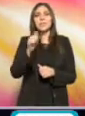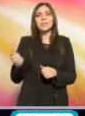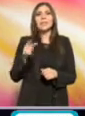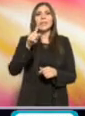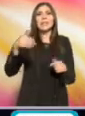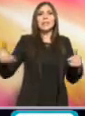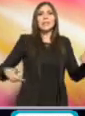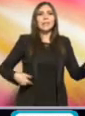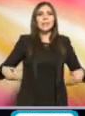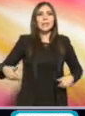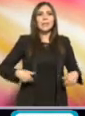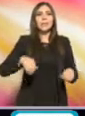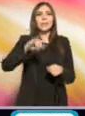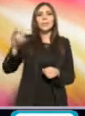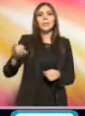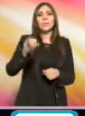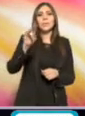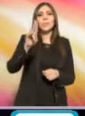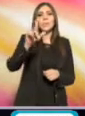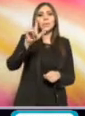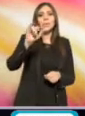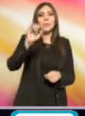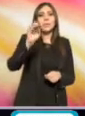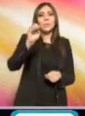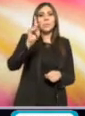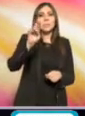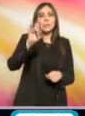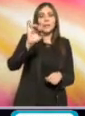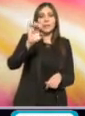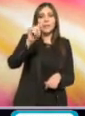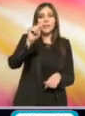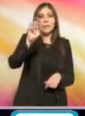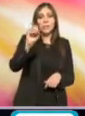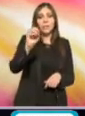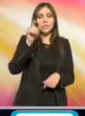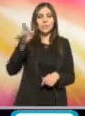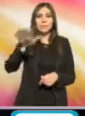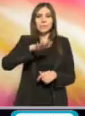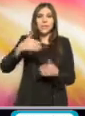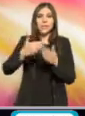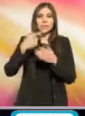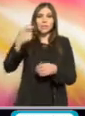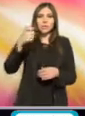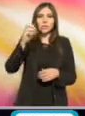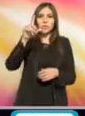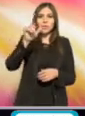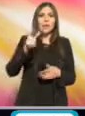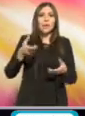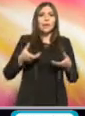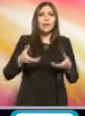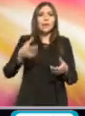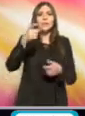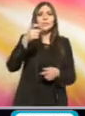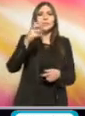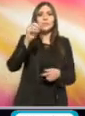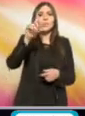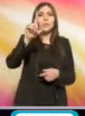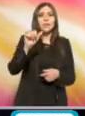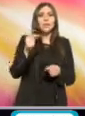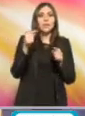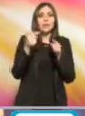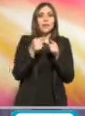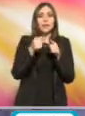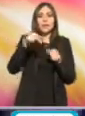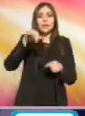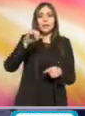en el Teatro Julio Prieto ante Xola, Claro. que está en la calle de Xola Y Nicolás esquina-